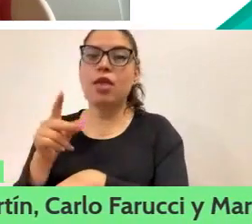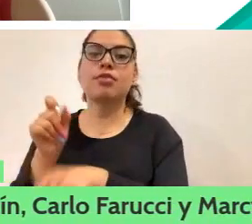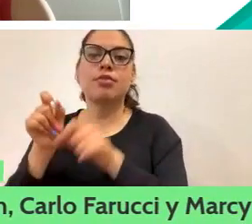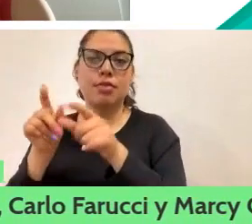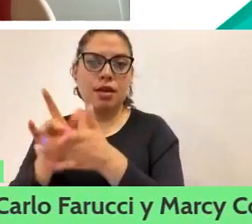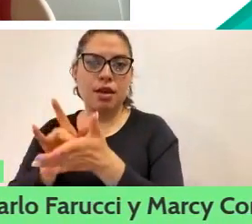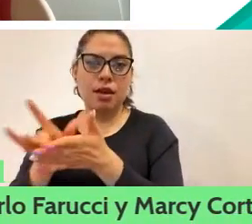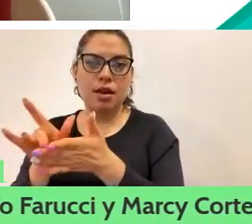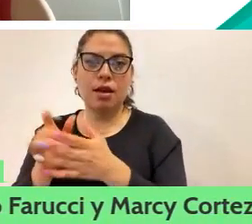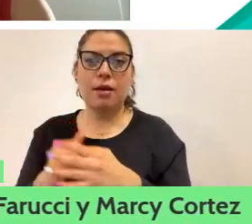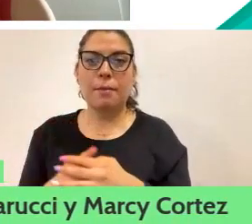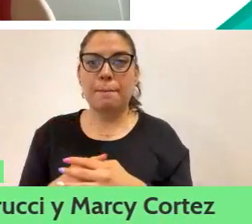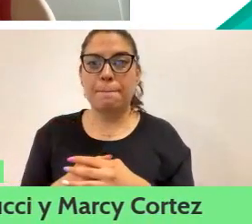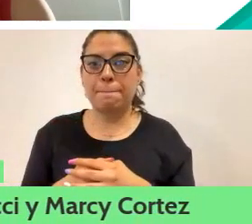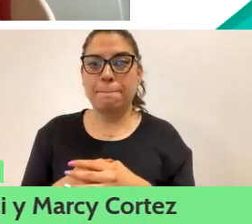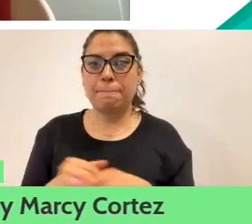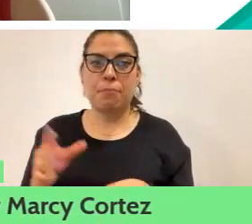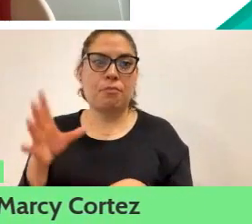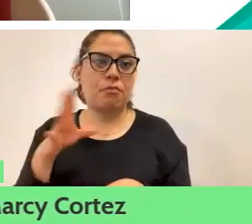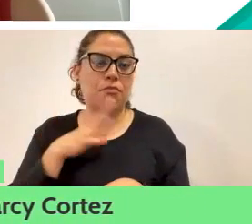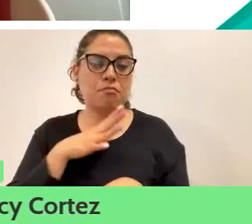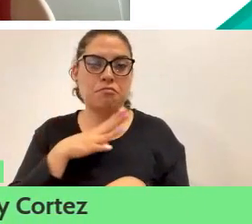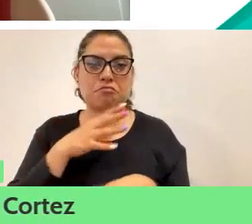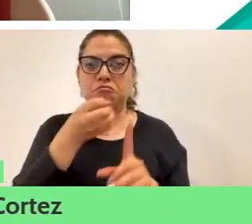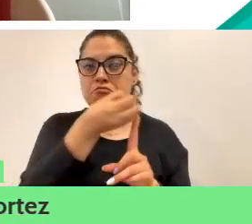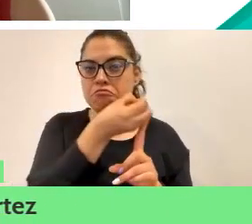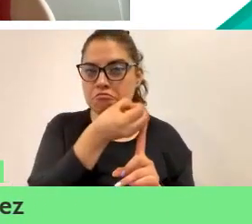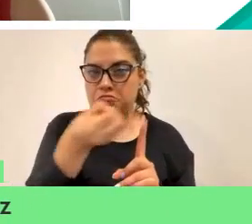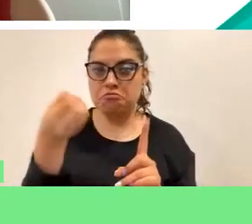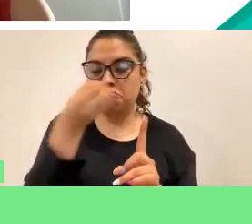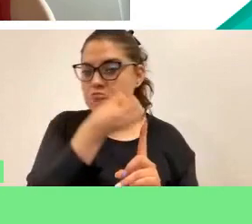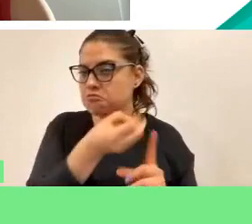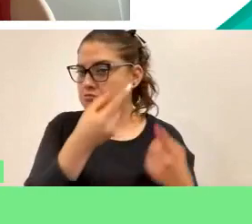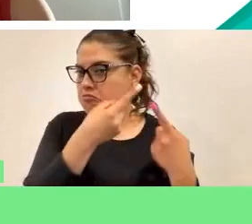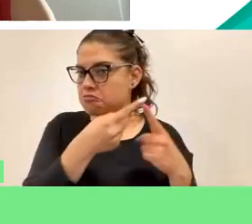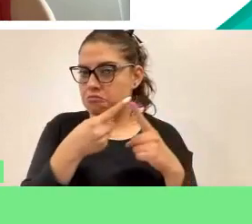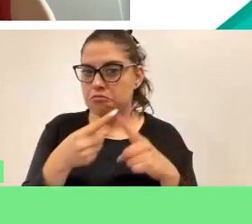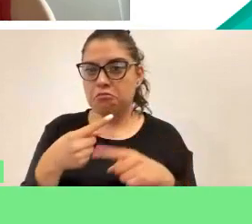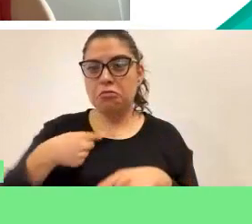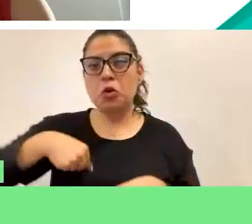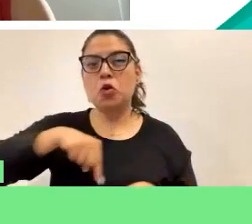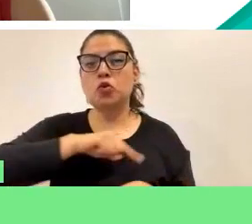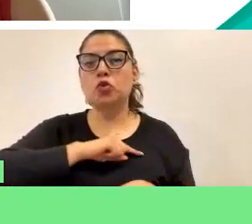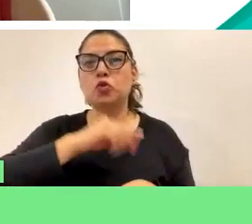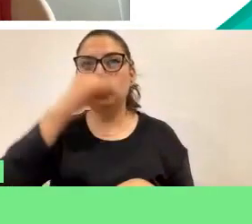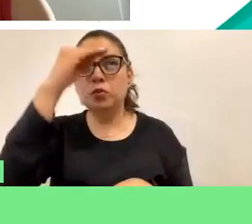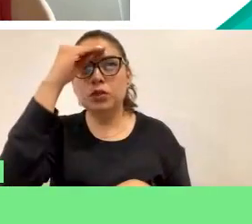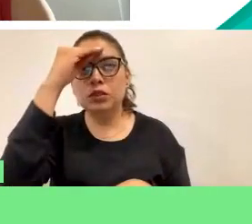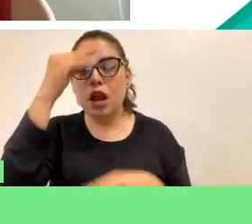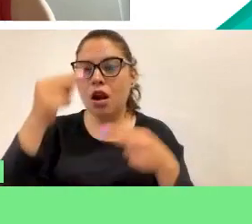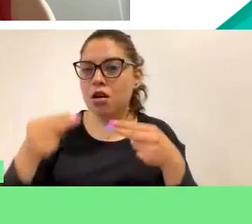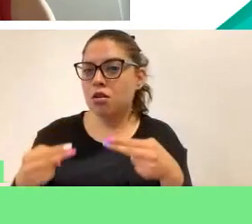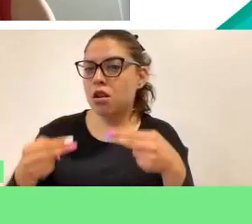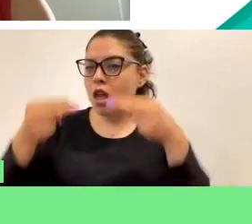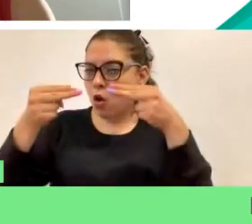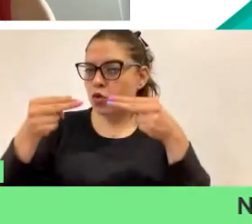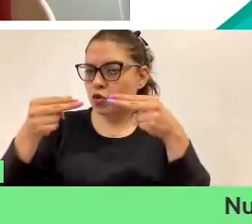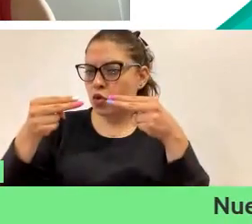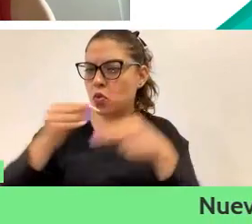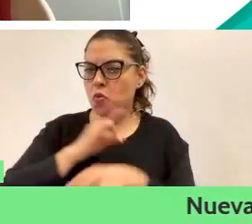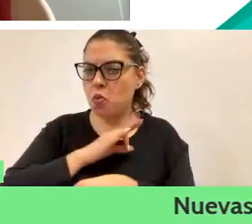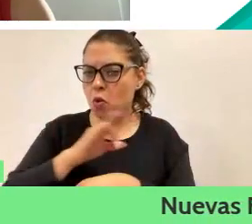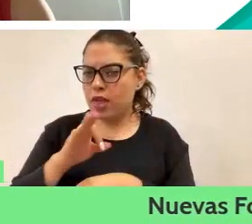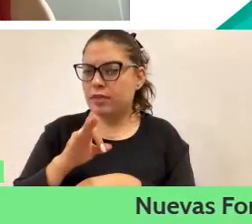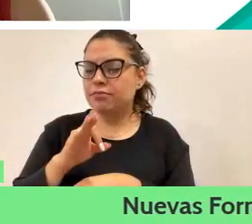tenemos almacenes, tiendas, logística, pensamos en la idea de Unebox, que Unebox de lo que trata es una